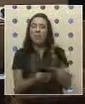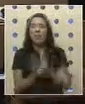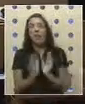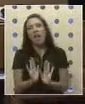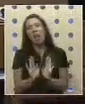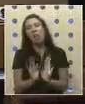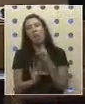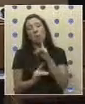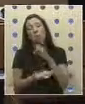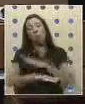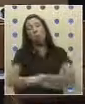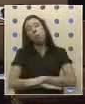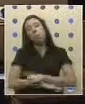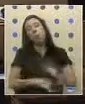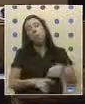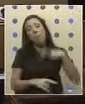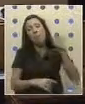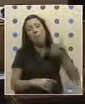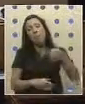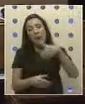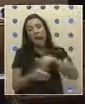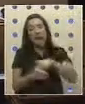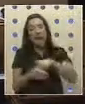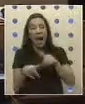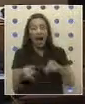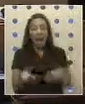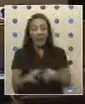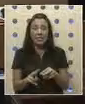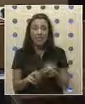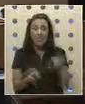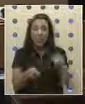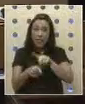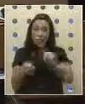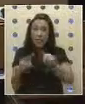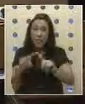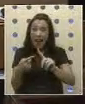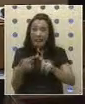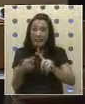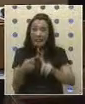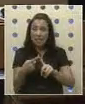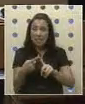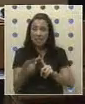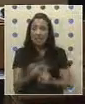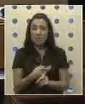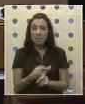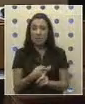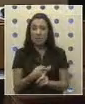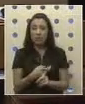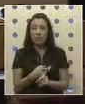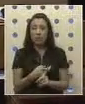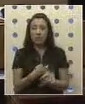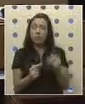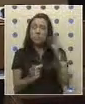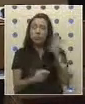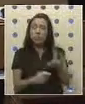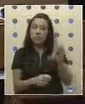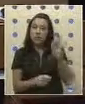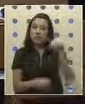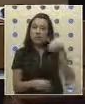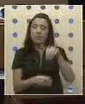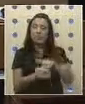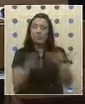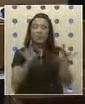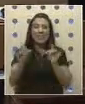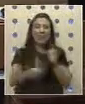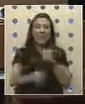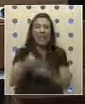esperar pasivamente a la siguiente elección, y esta vez lo estábamos haciendo partícipes, copartícipes de la deliberación para la selección de candidatos,